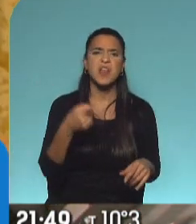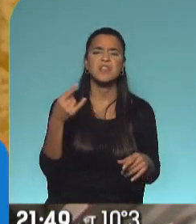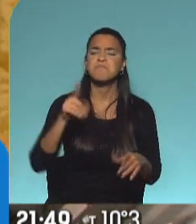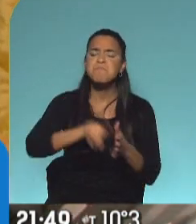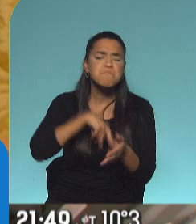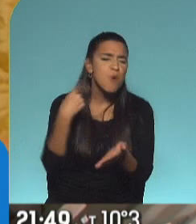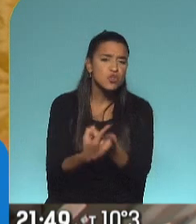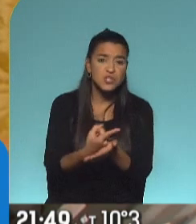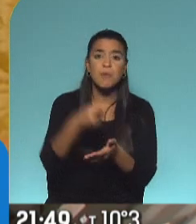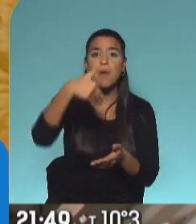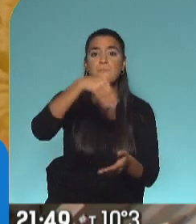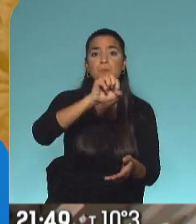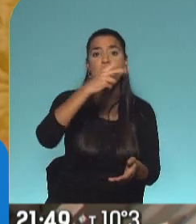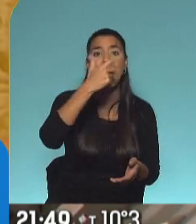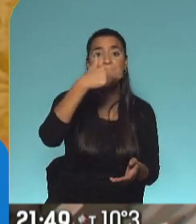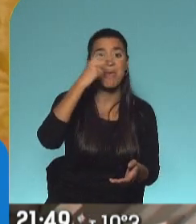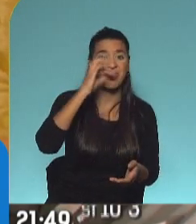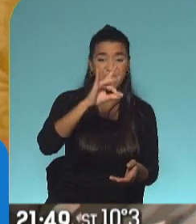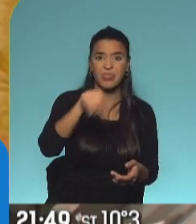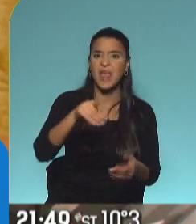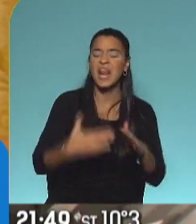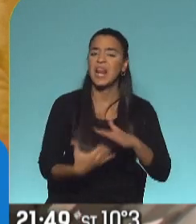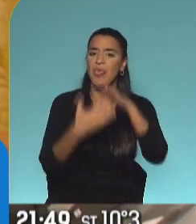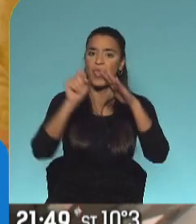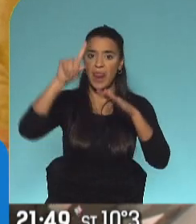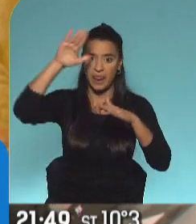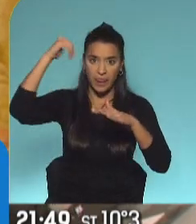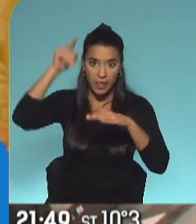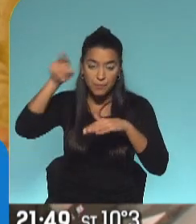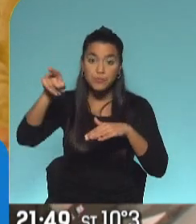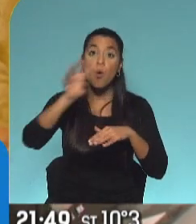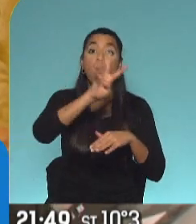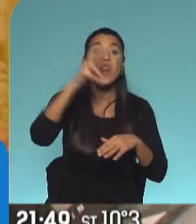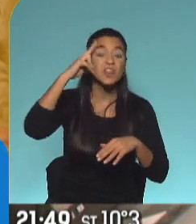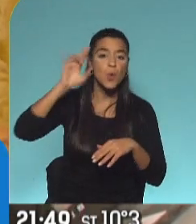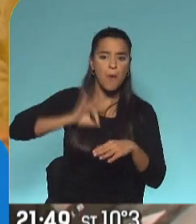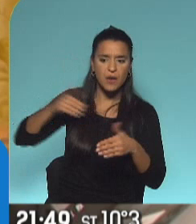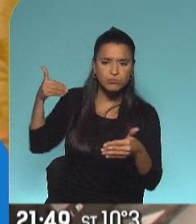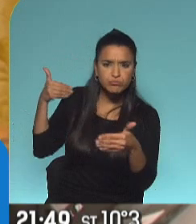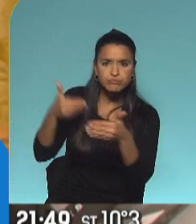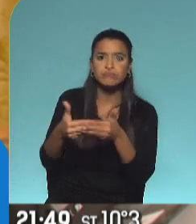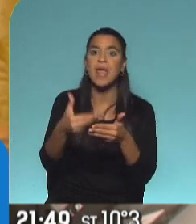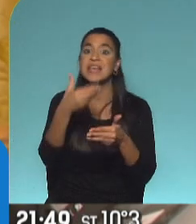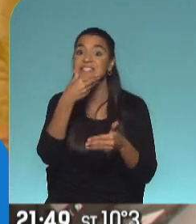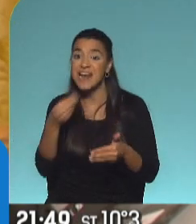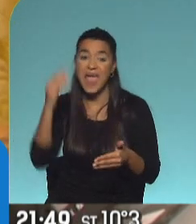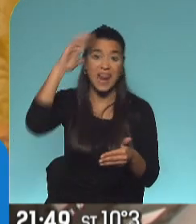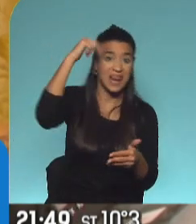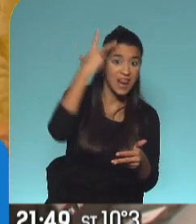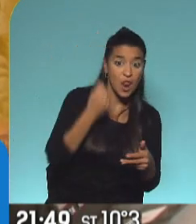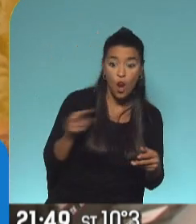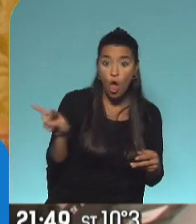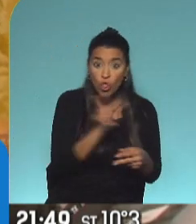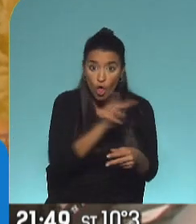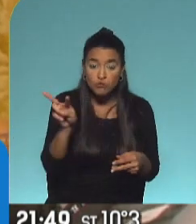como saben, Mohammed es uno de los grandes líderes del Medio Oriente. Después de 49 años, Israel y los Emiratos Árabes Unidos